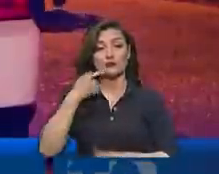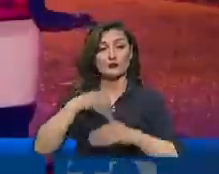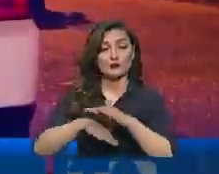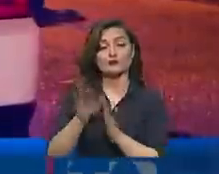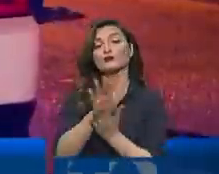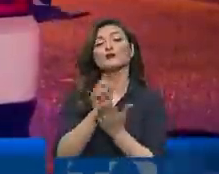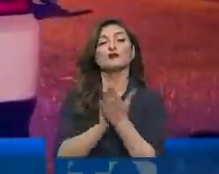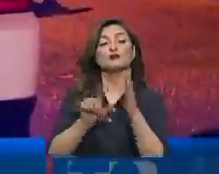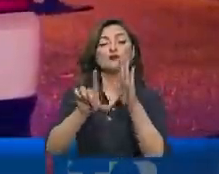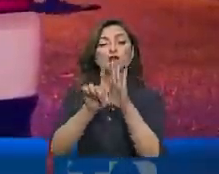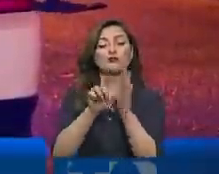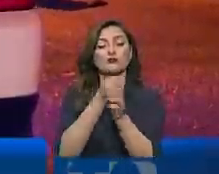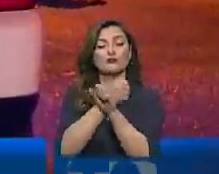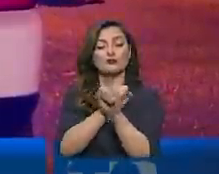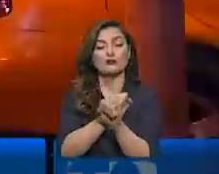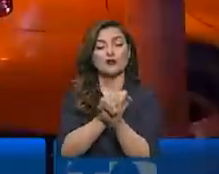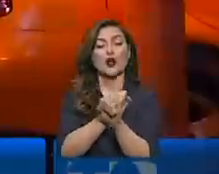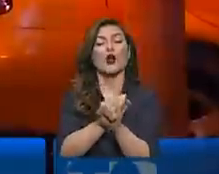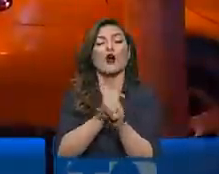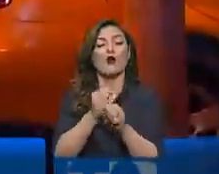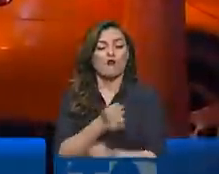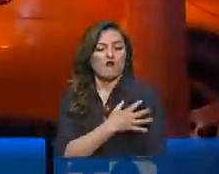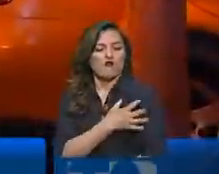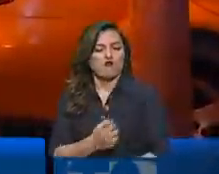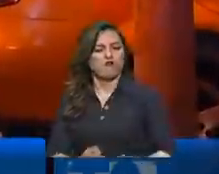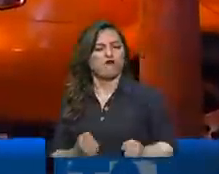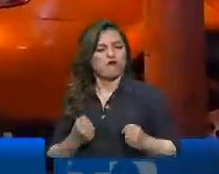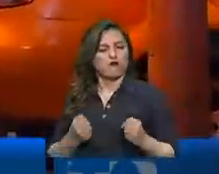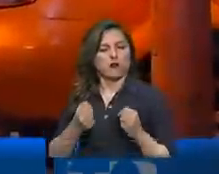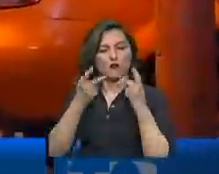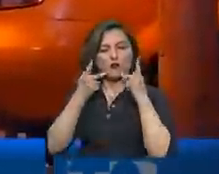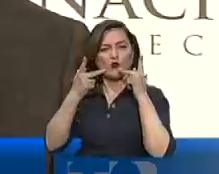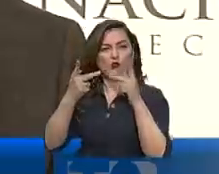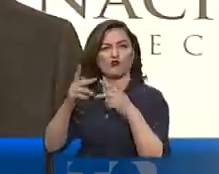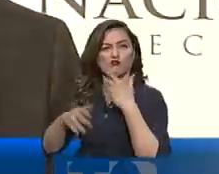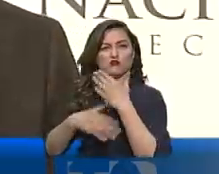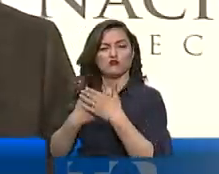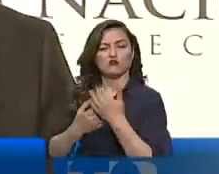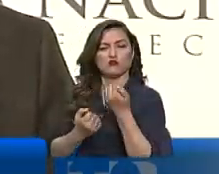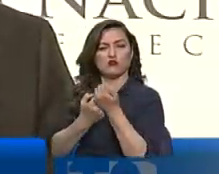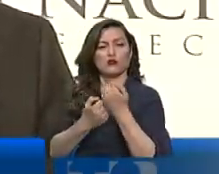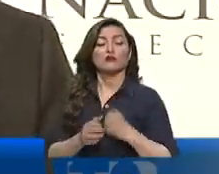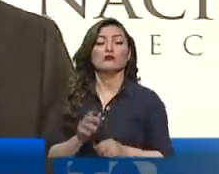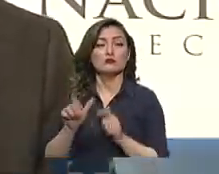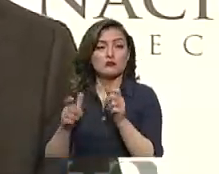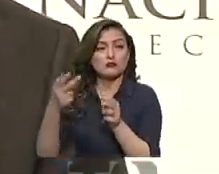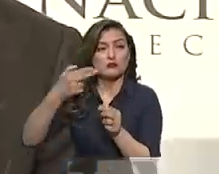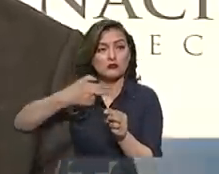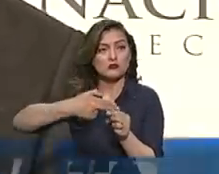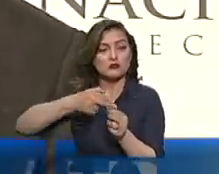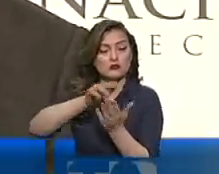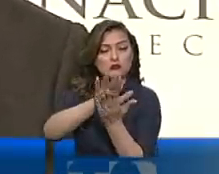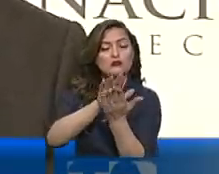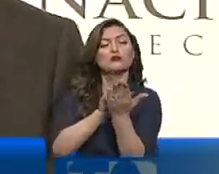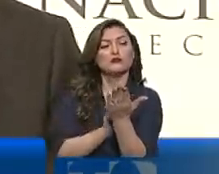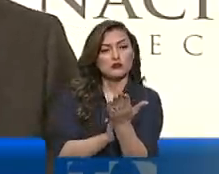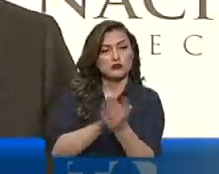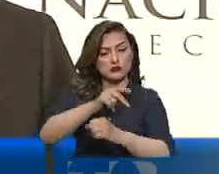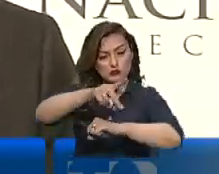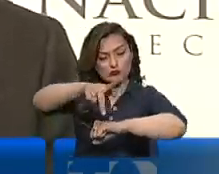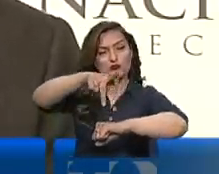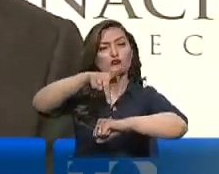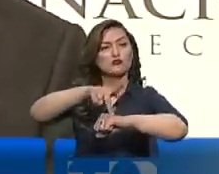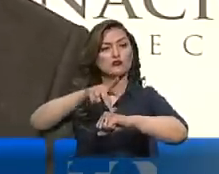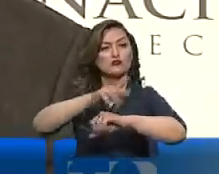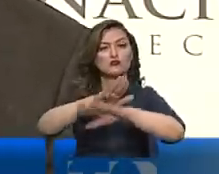el proyecto de ley de defensa a la fuerza pública. Aquí apoyan esta iniciativa. Que las personas involucradas dentro de este proyecto deben ser profesionales